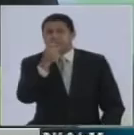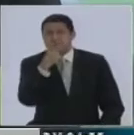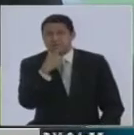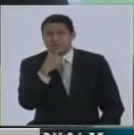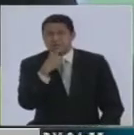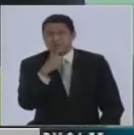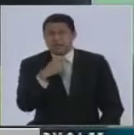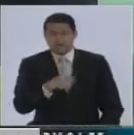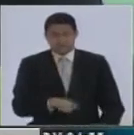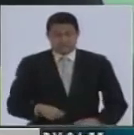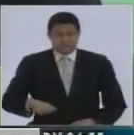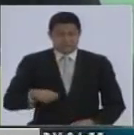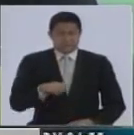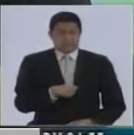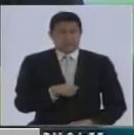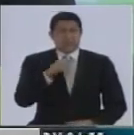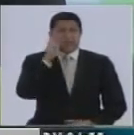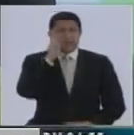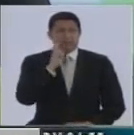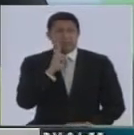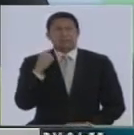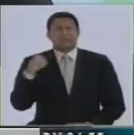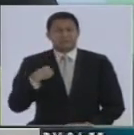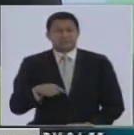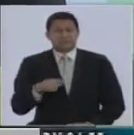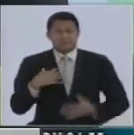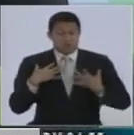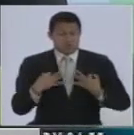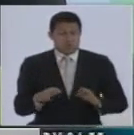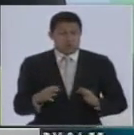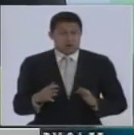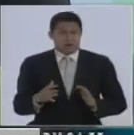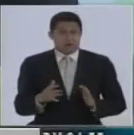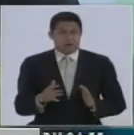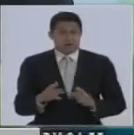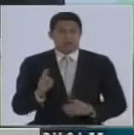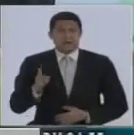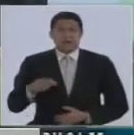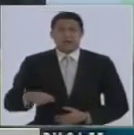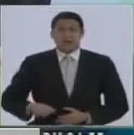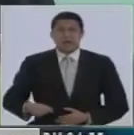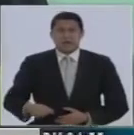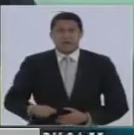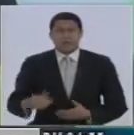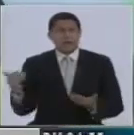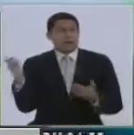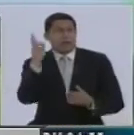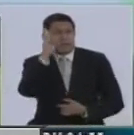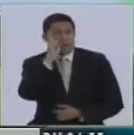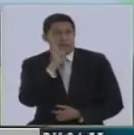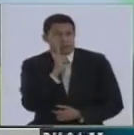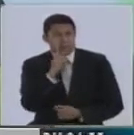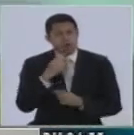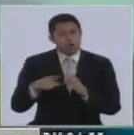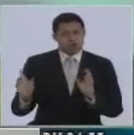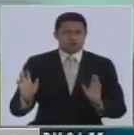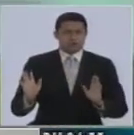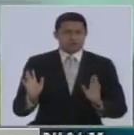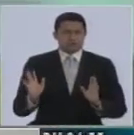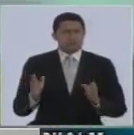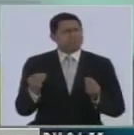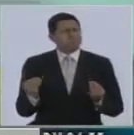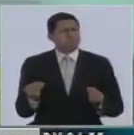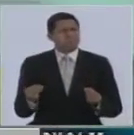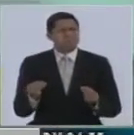ocupando su sistema de depuración que tiene uno normalmente en el hígado para limpiar las otras que pasa con las